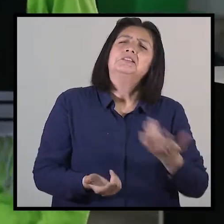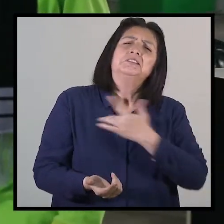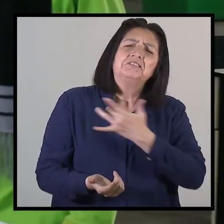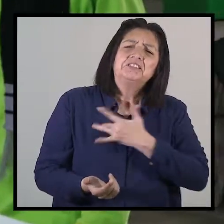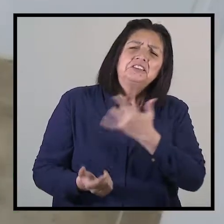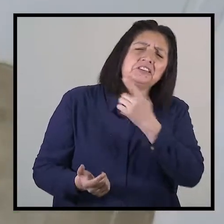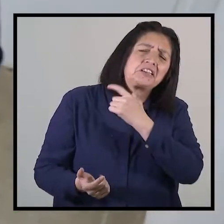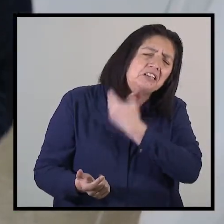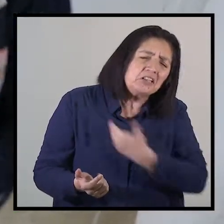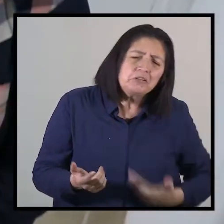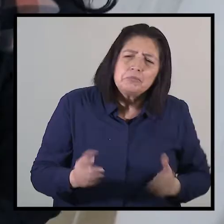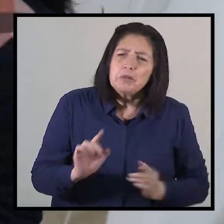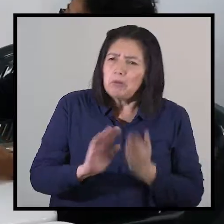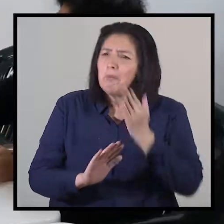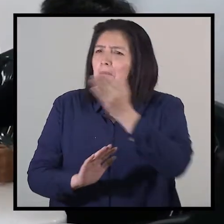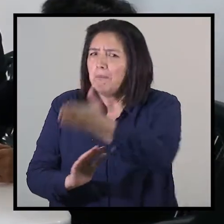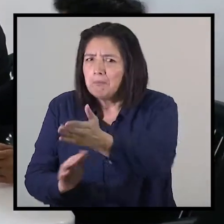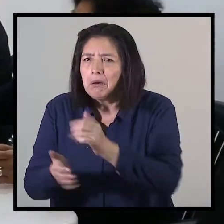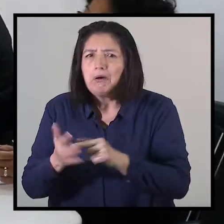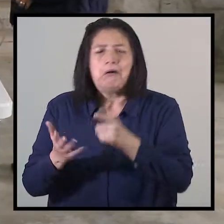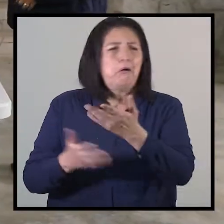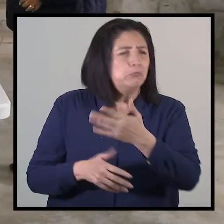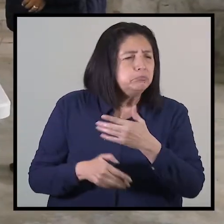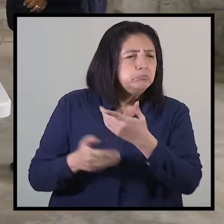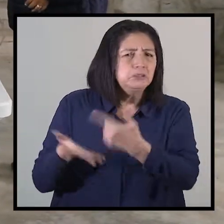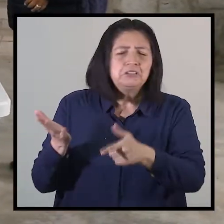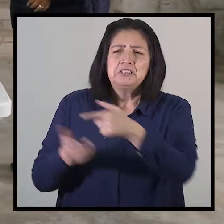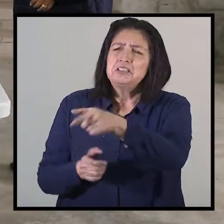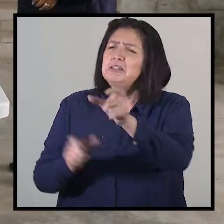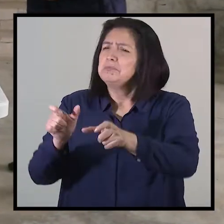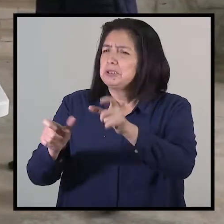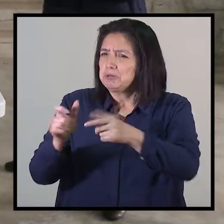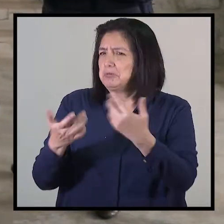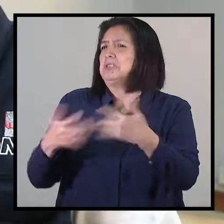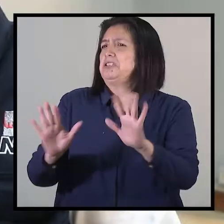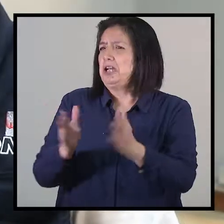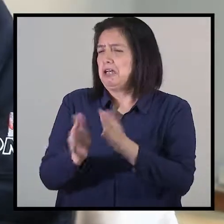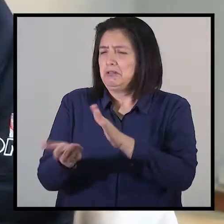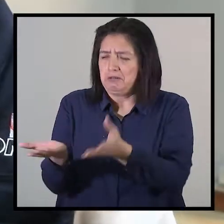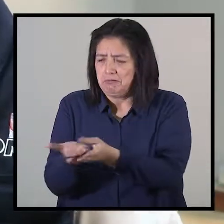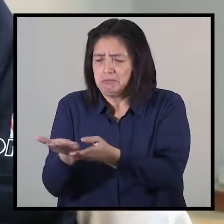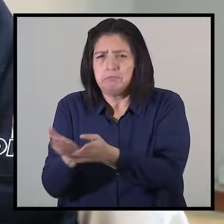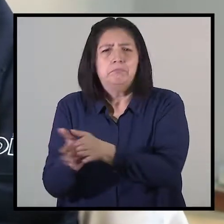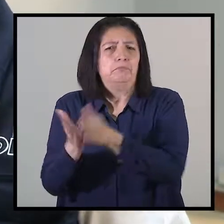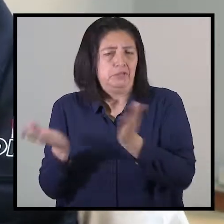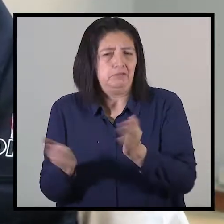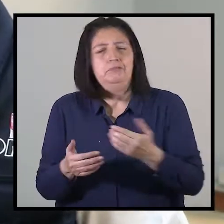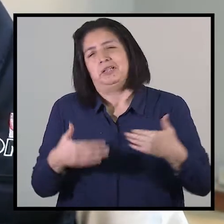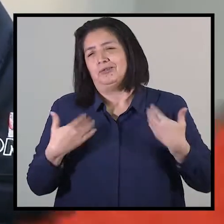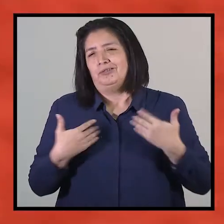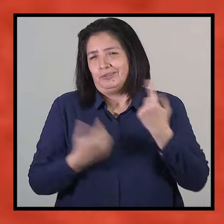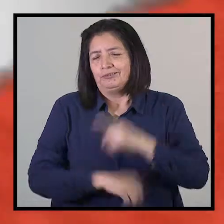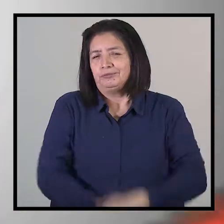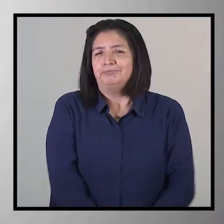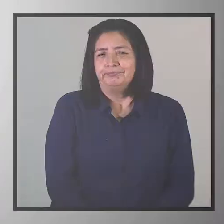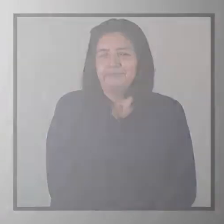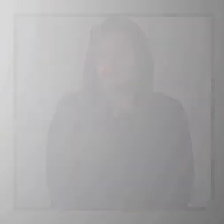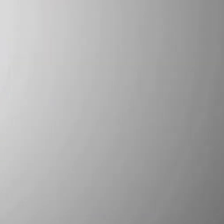están cerca, todos votan, no tienen que gastar y es algo que ellos lo han tramitado. Entonces se sienten muy contentos por eso.